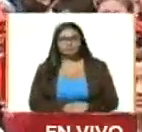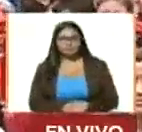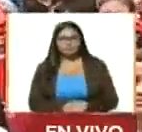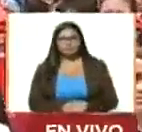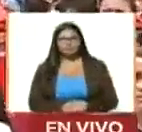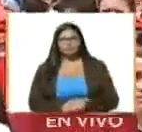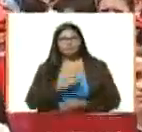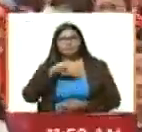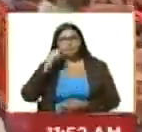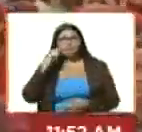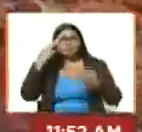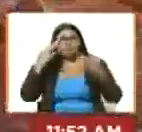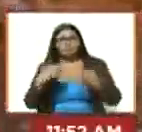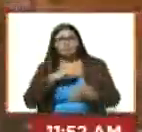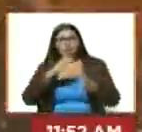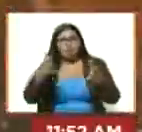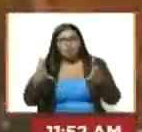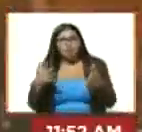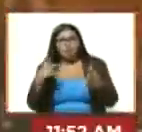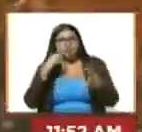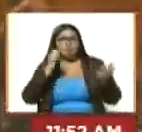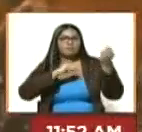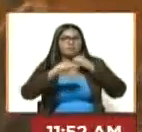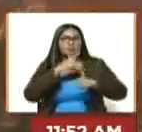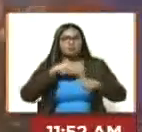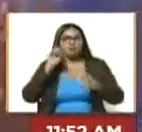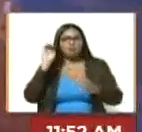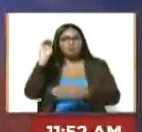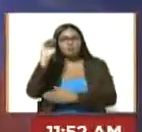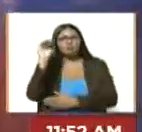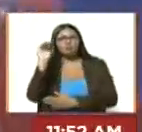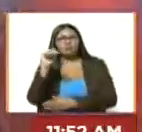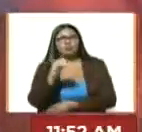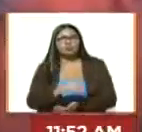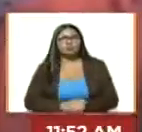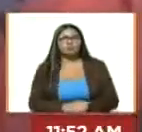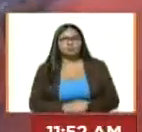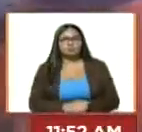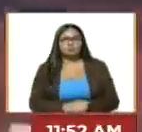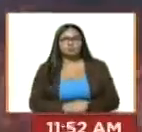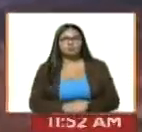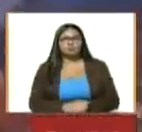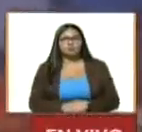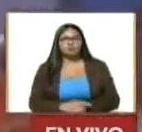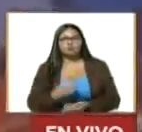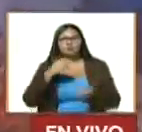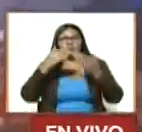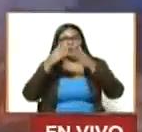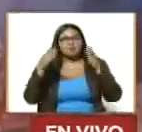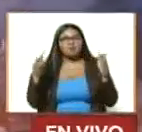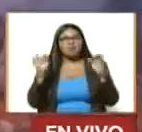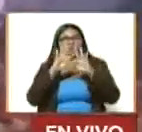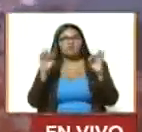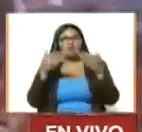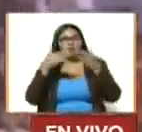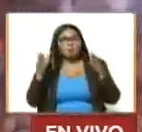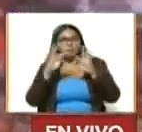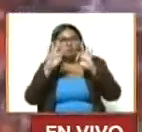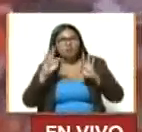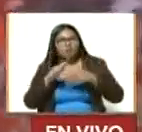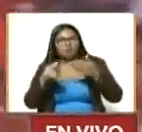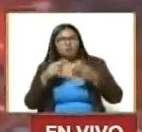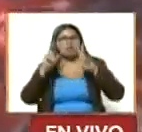Seguro lograremos defender el futuro y abrir los portones de